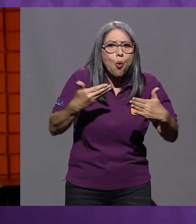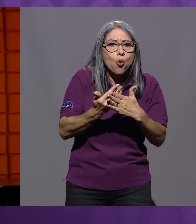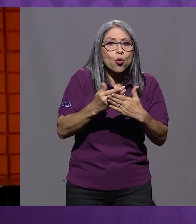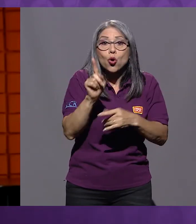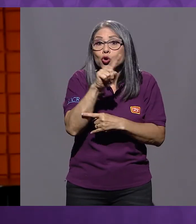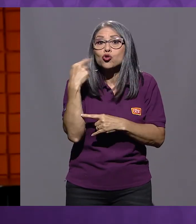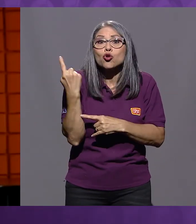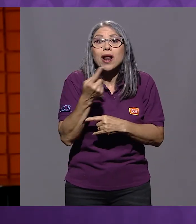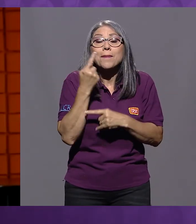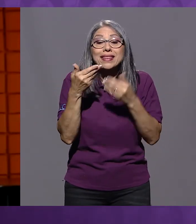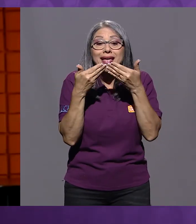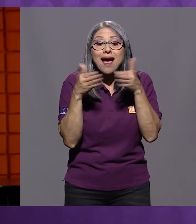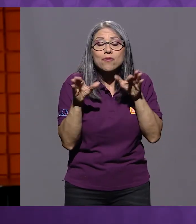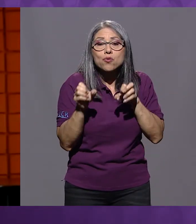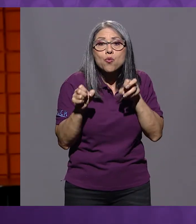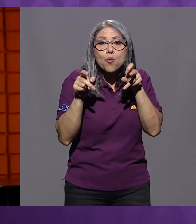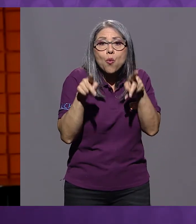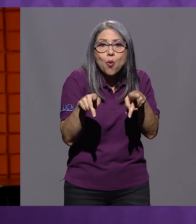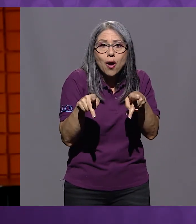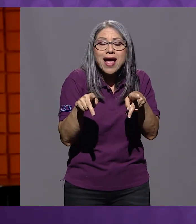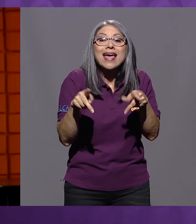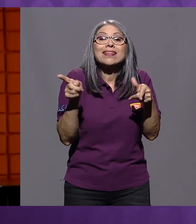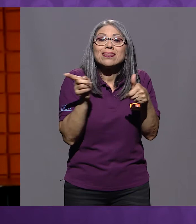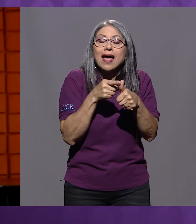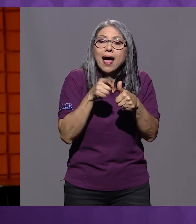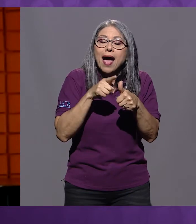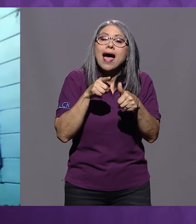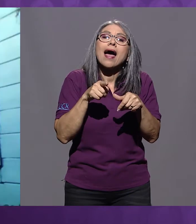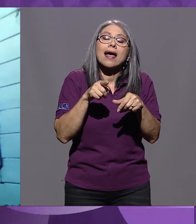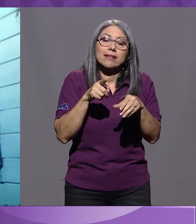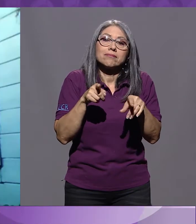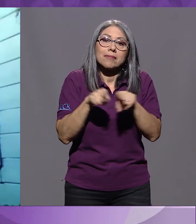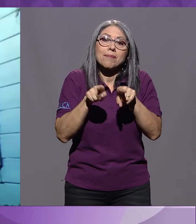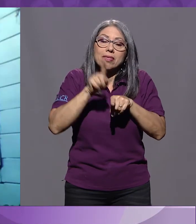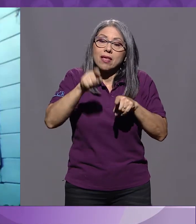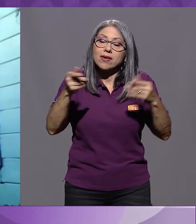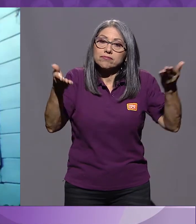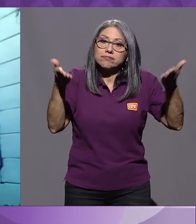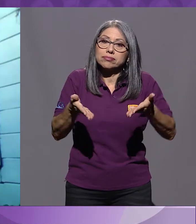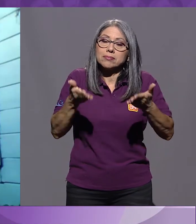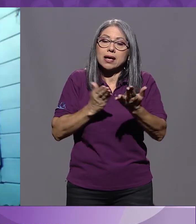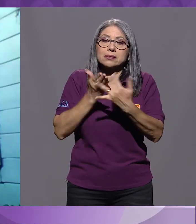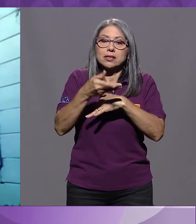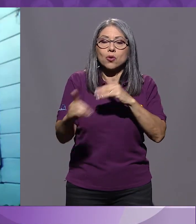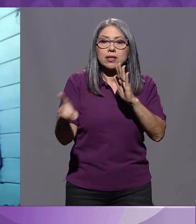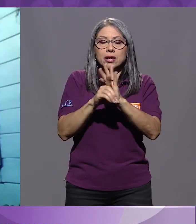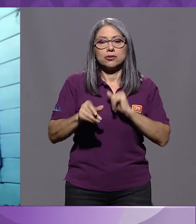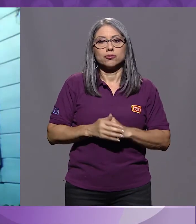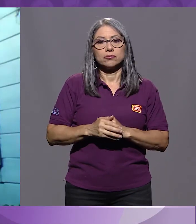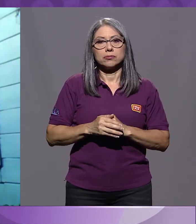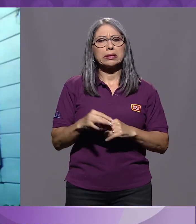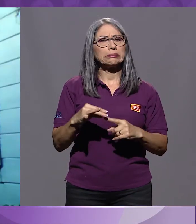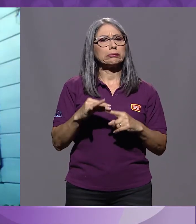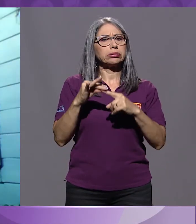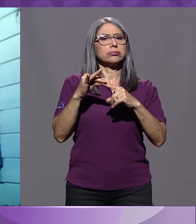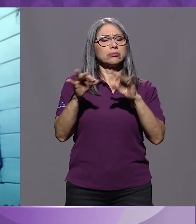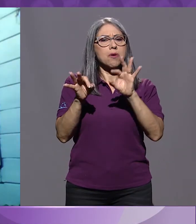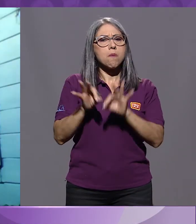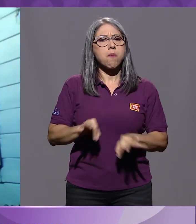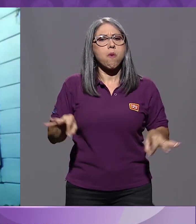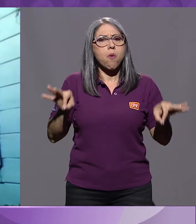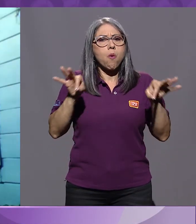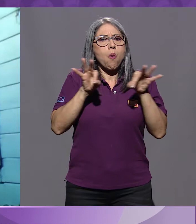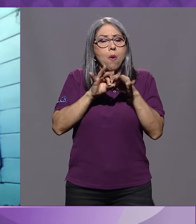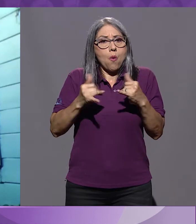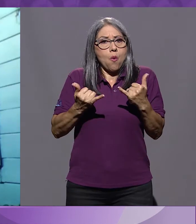entrada, sino que también debe estar presente en el acceso a los derechos. Es vital y es sumamente importante en la actualidad